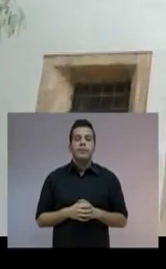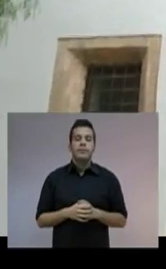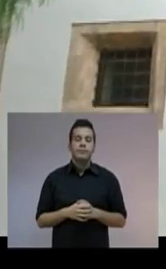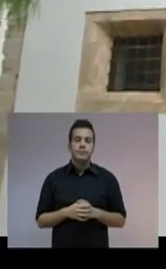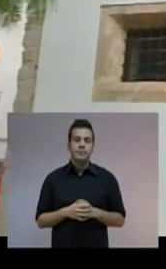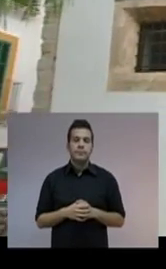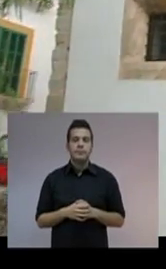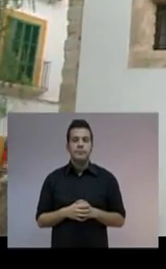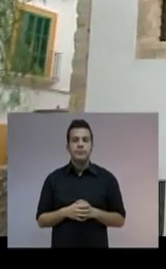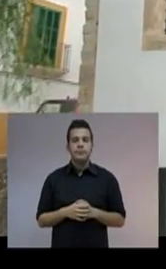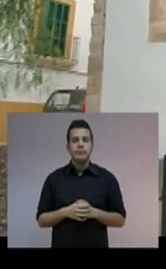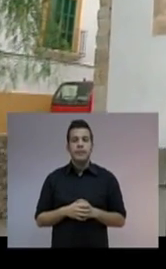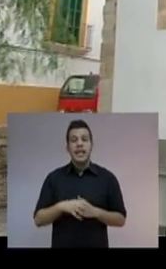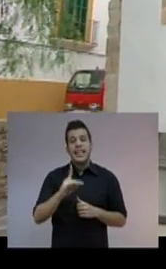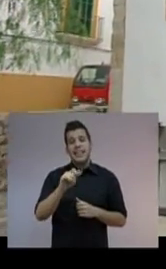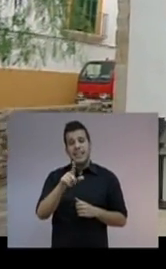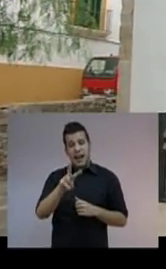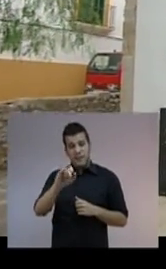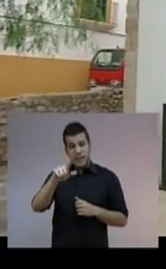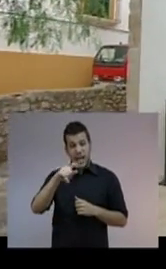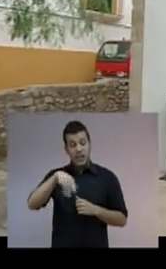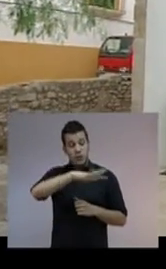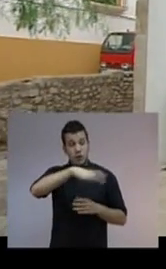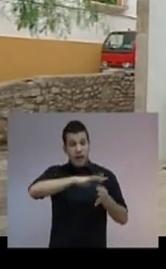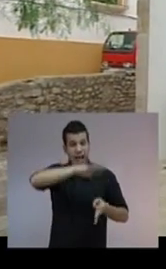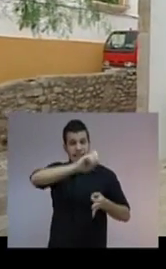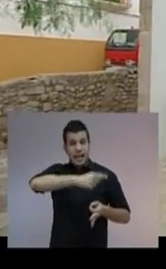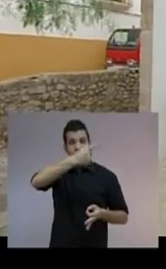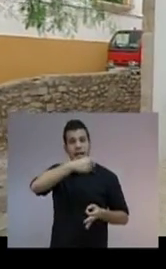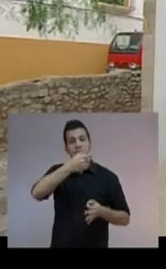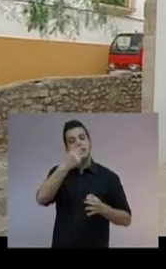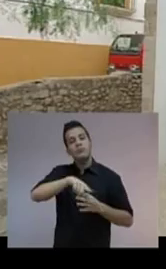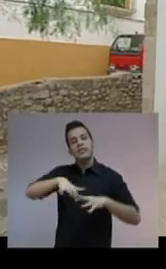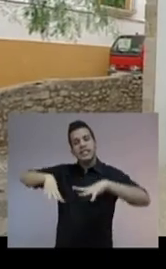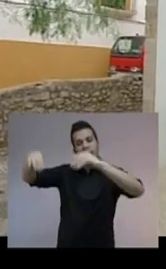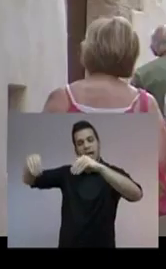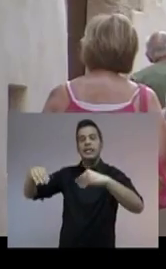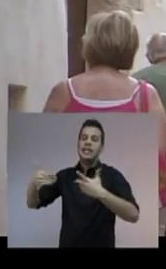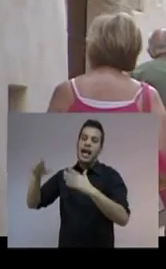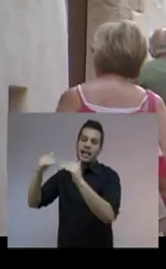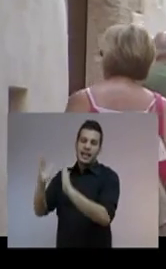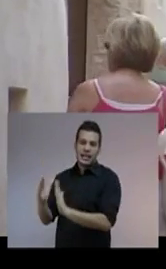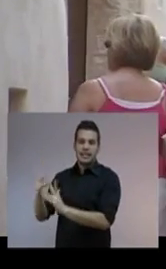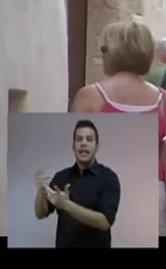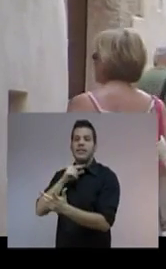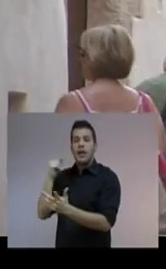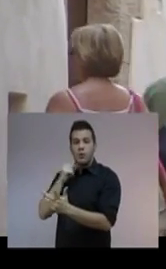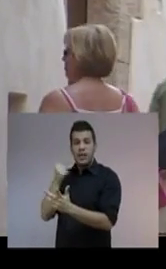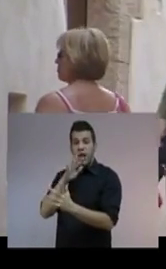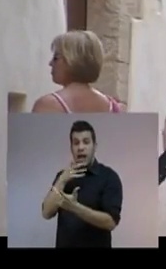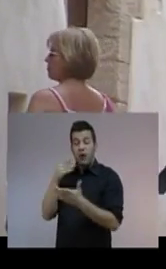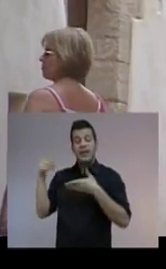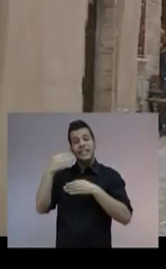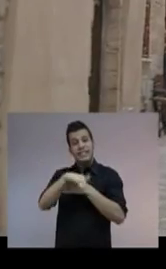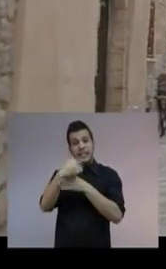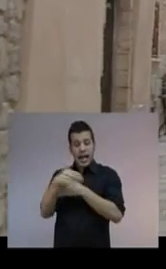Desde la parte más alta de Dal Vila y partiendo desde la catedral y la casa de la curia, descendemos por las calles llenas de historia